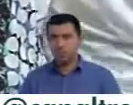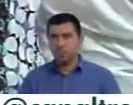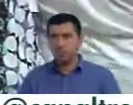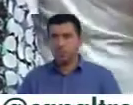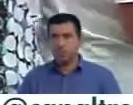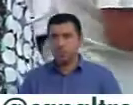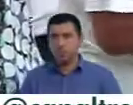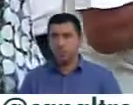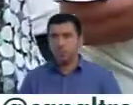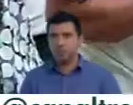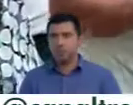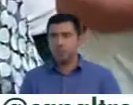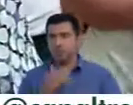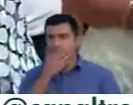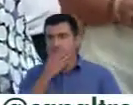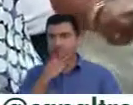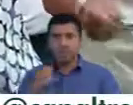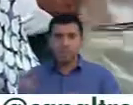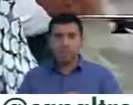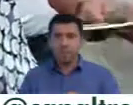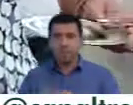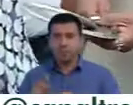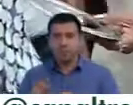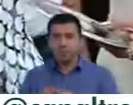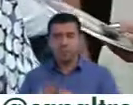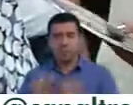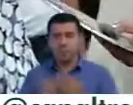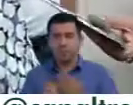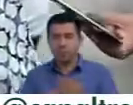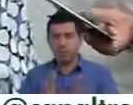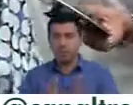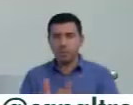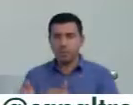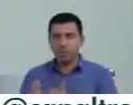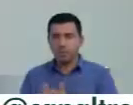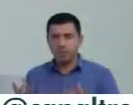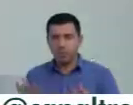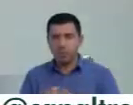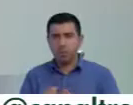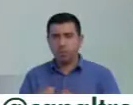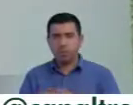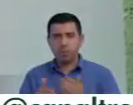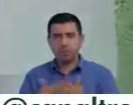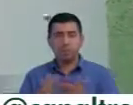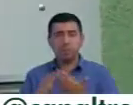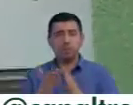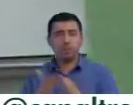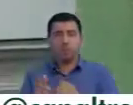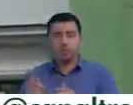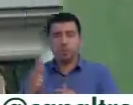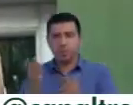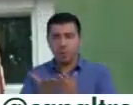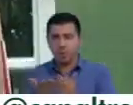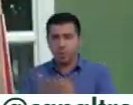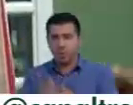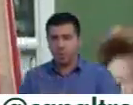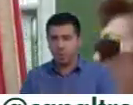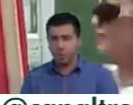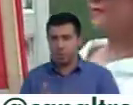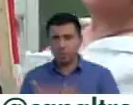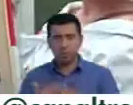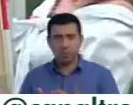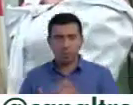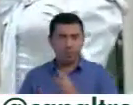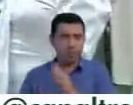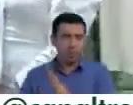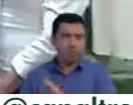nosotros necesitamos, que haya planeación, programación conjunta con la comunidad educativa, con toda la